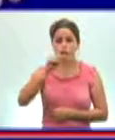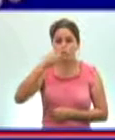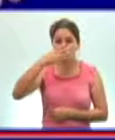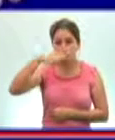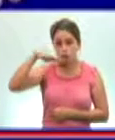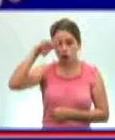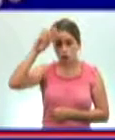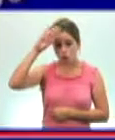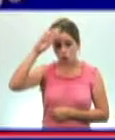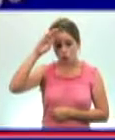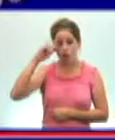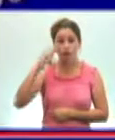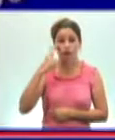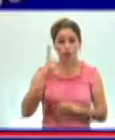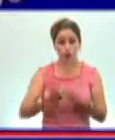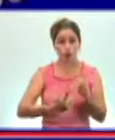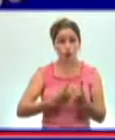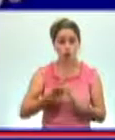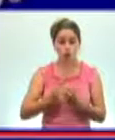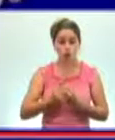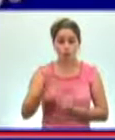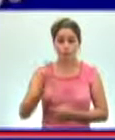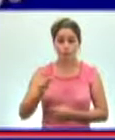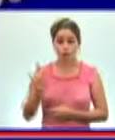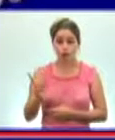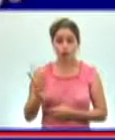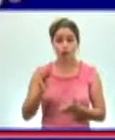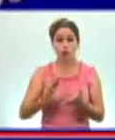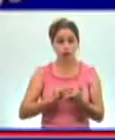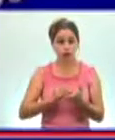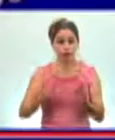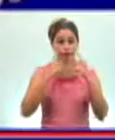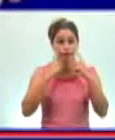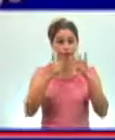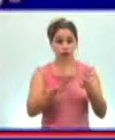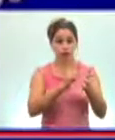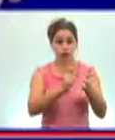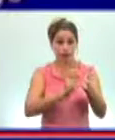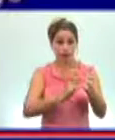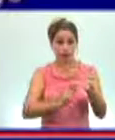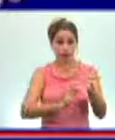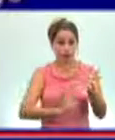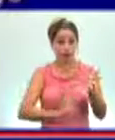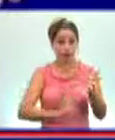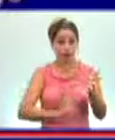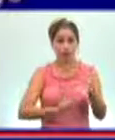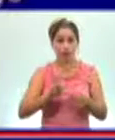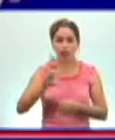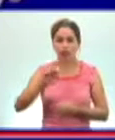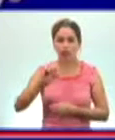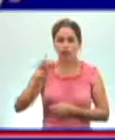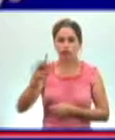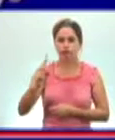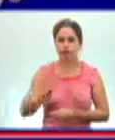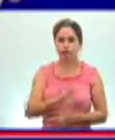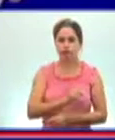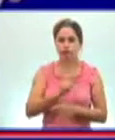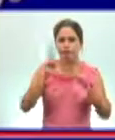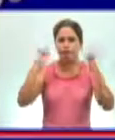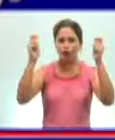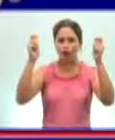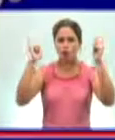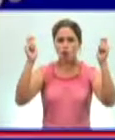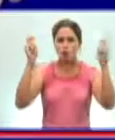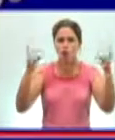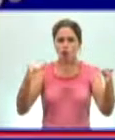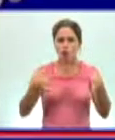biógrafos le atribuyen. Dijo Pablo Lafargue: una huelga en Francia vale más que todas las guerras cubanas. ¿Qué quiere